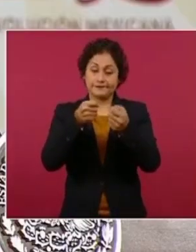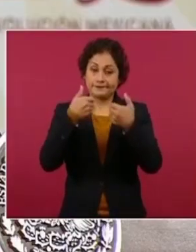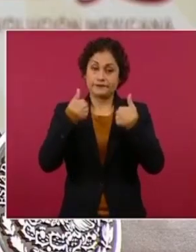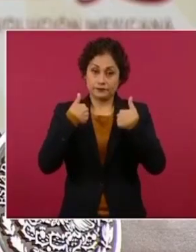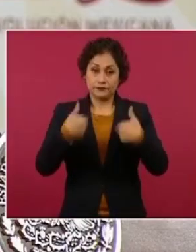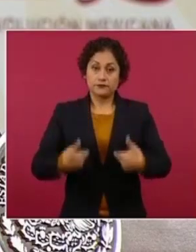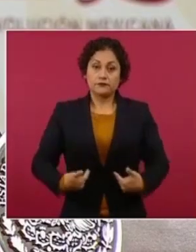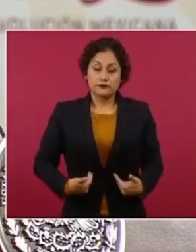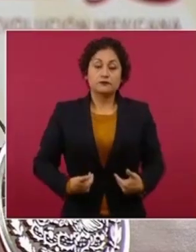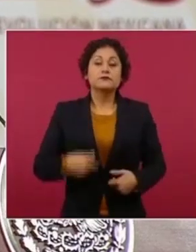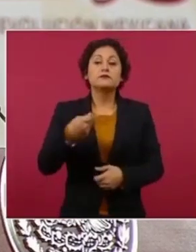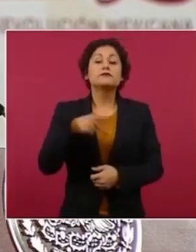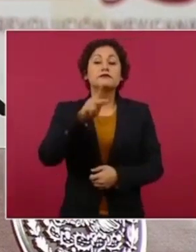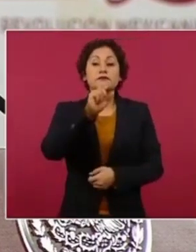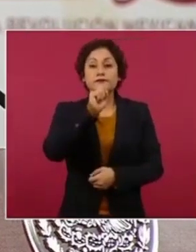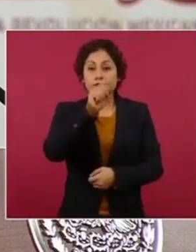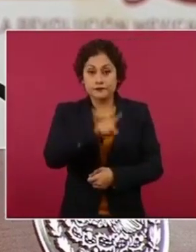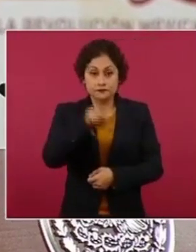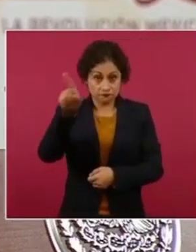pero además es